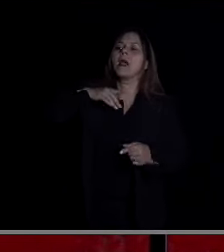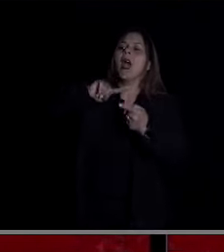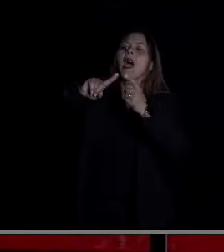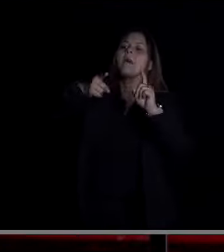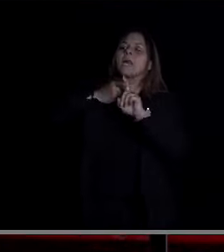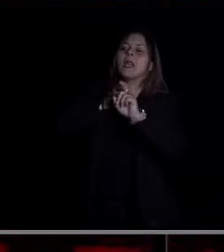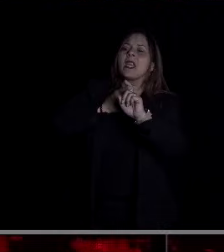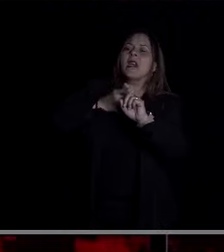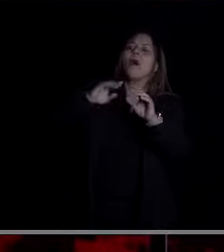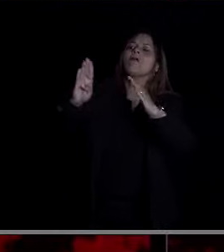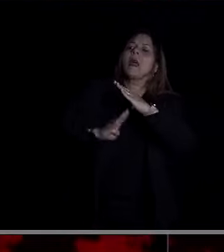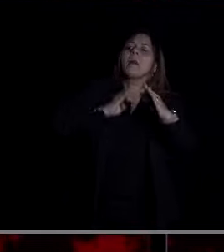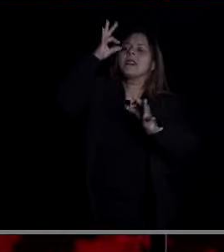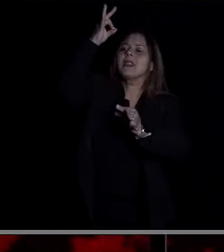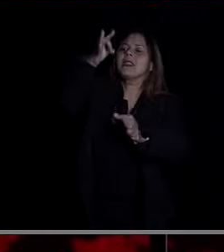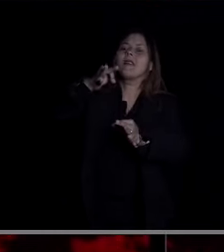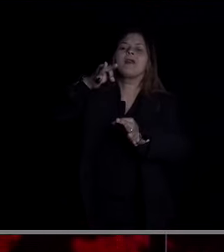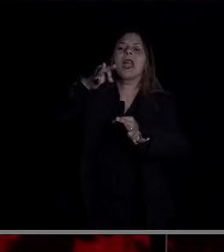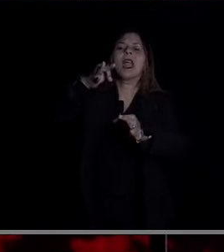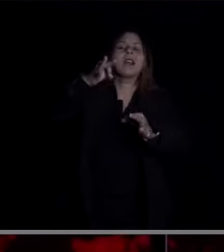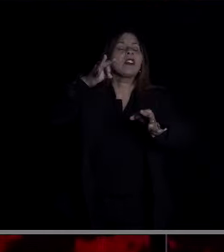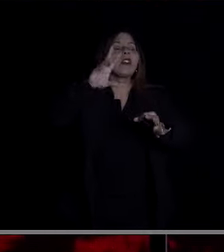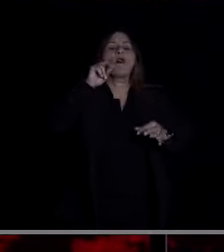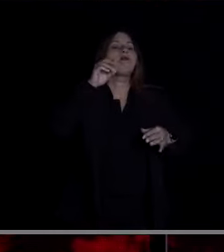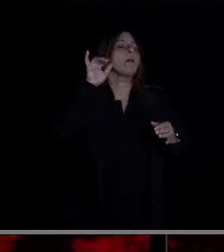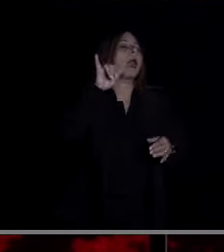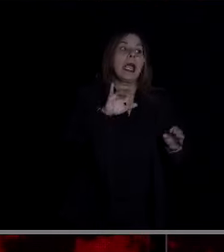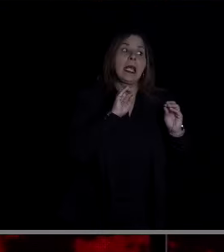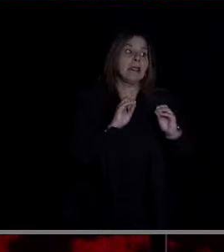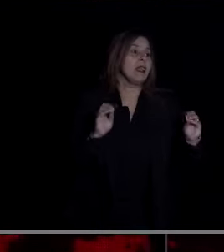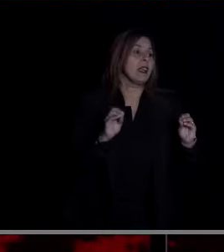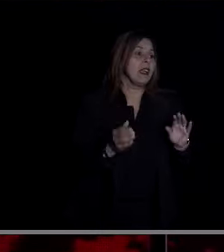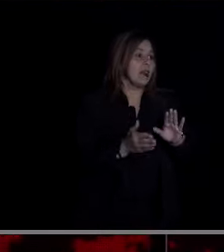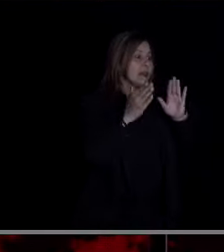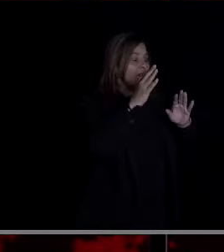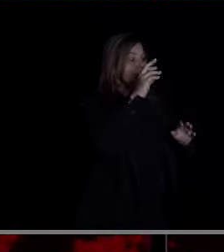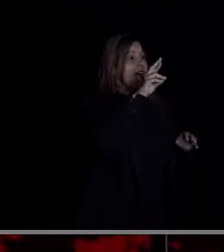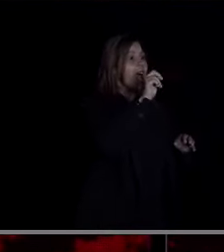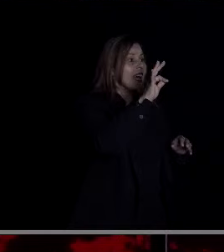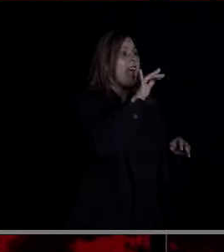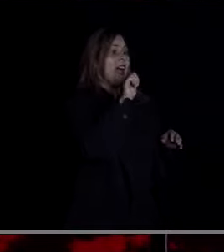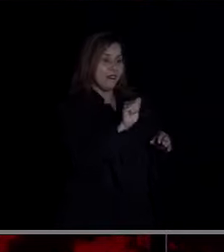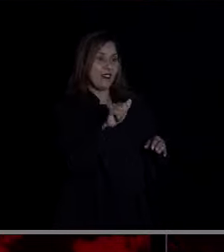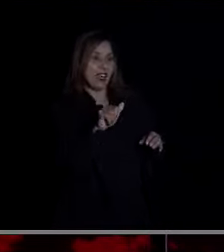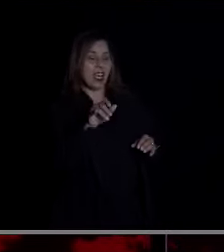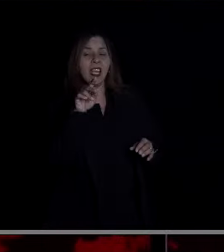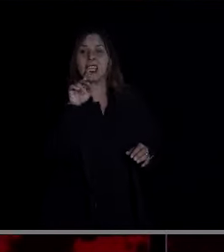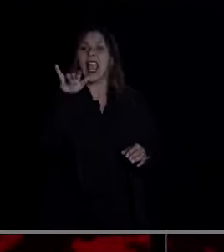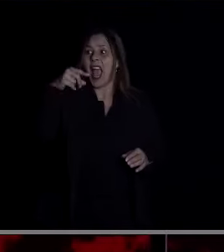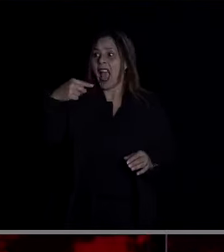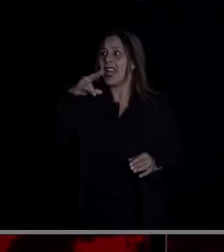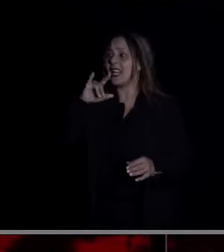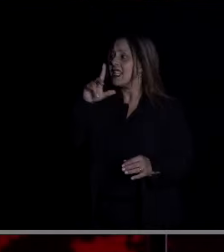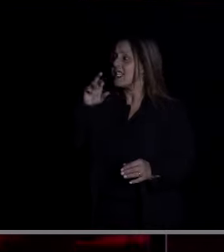de las entidades de Base de Fe. Pónganse de pie, por favor, todos, que no se me quede nadie, pero es que aquí de frente había a Rafi Arroyo, a Tolentino, a Guillermo. ¿Dónde están